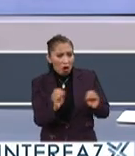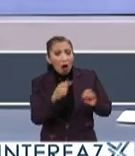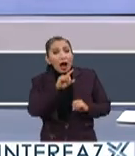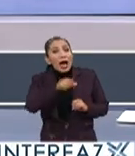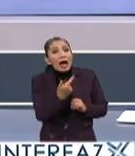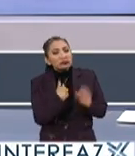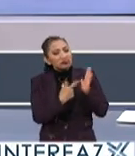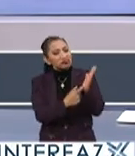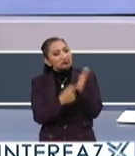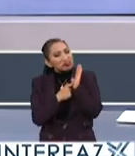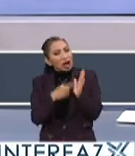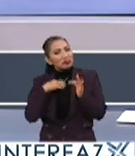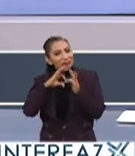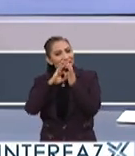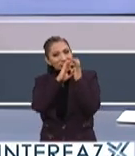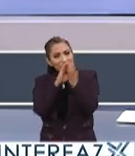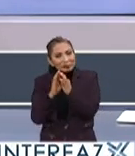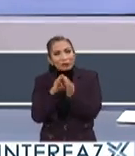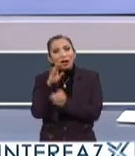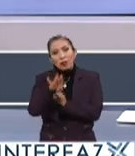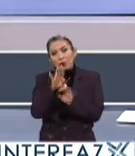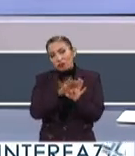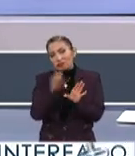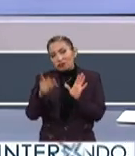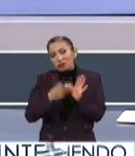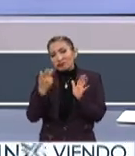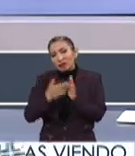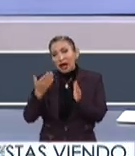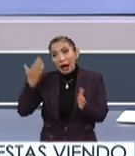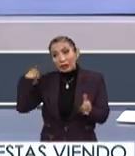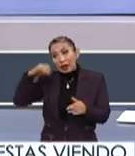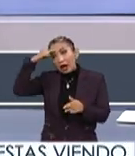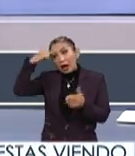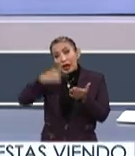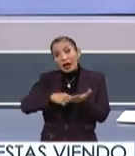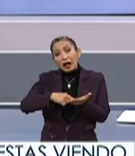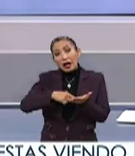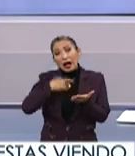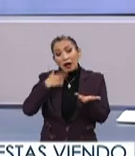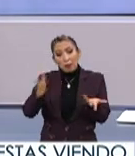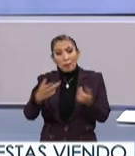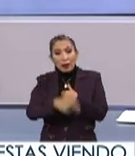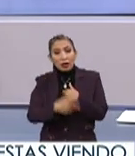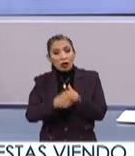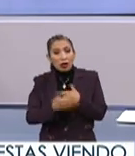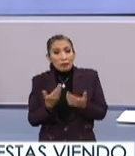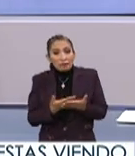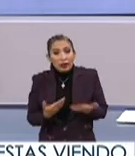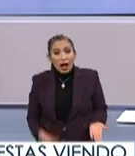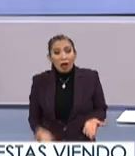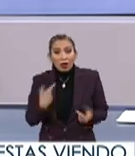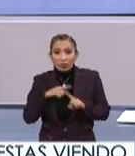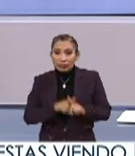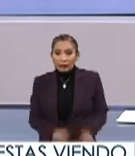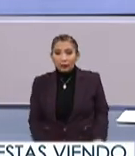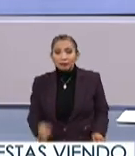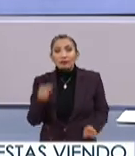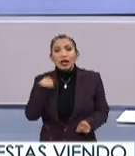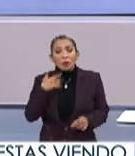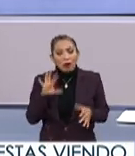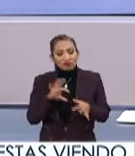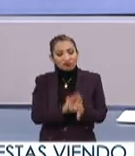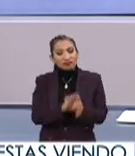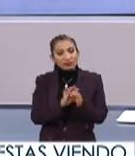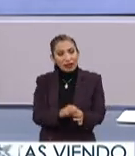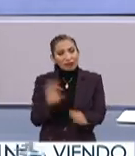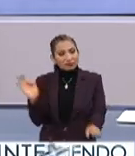es una muestra de unidad, como durante tanto tiempo se pensó que era una amenaza, sino que, por lo contrario,